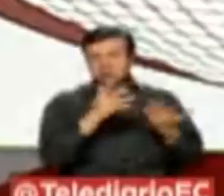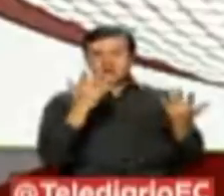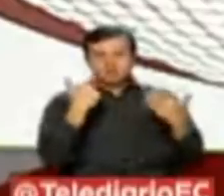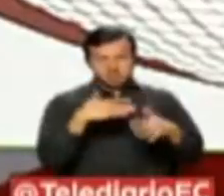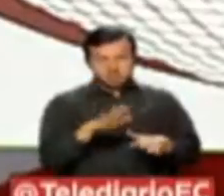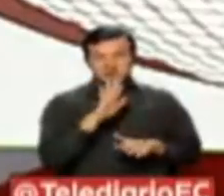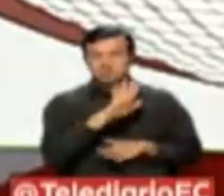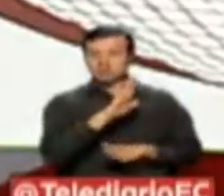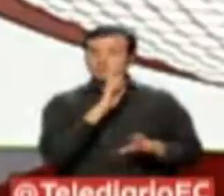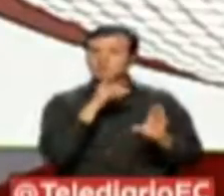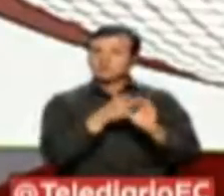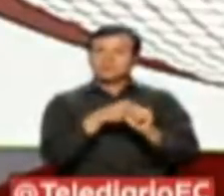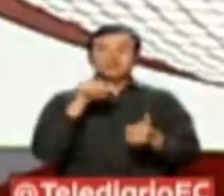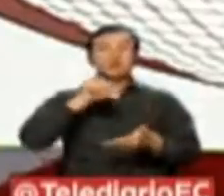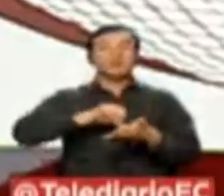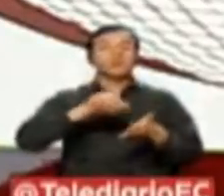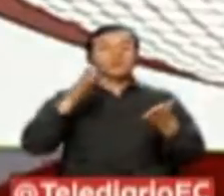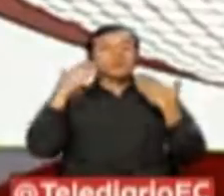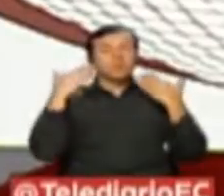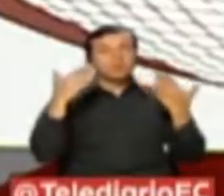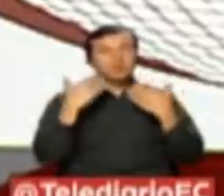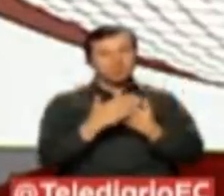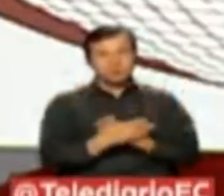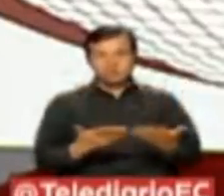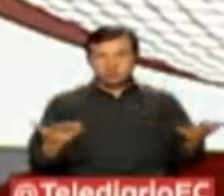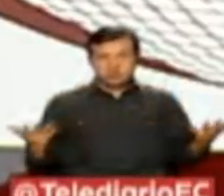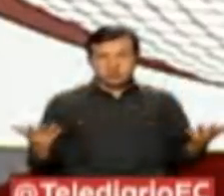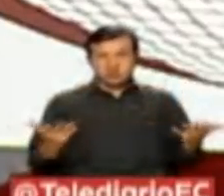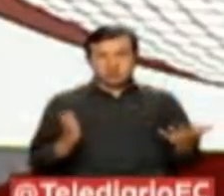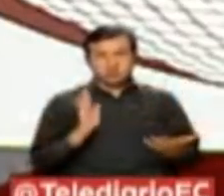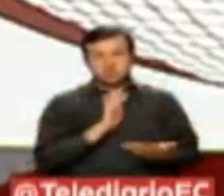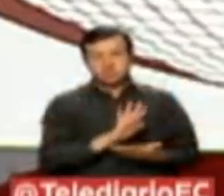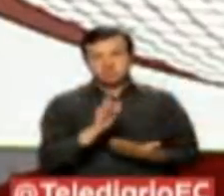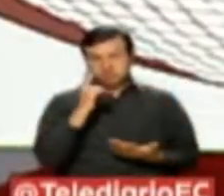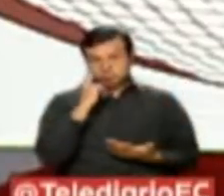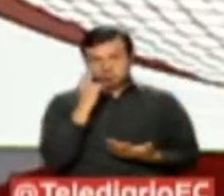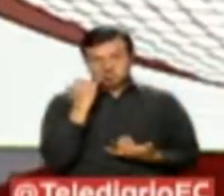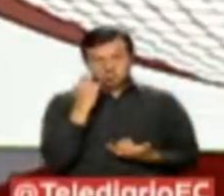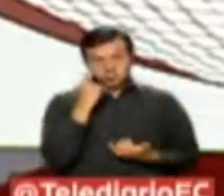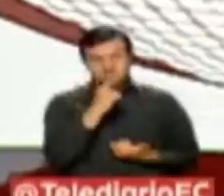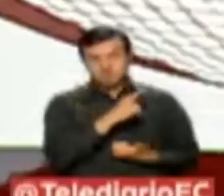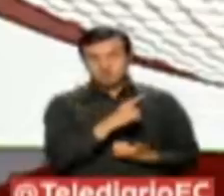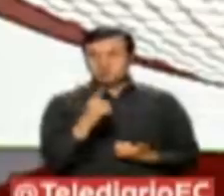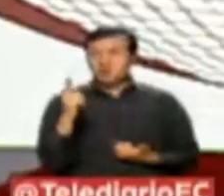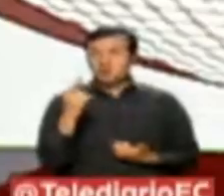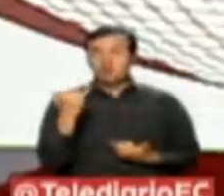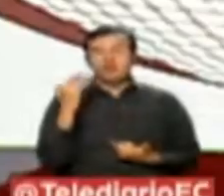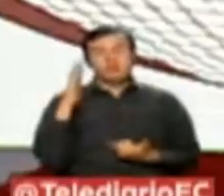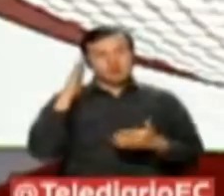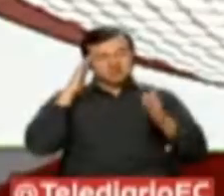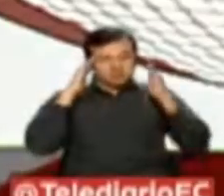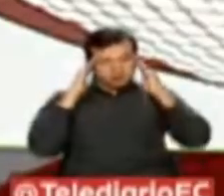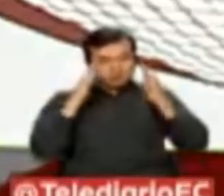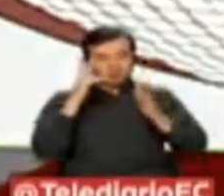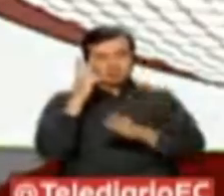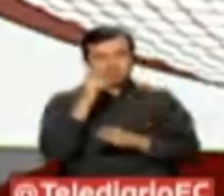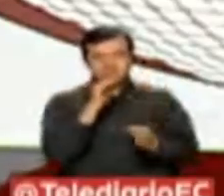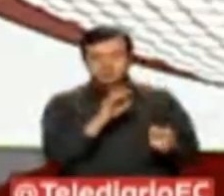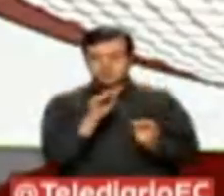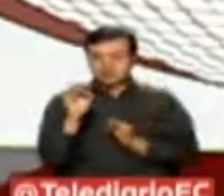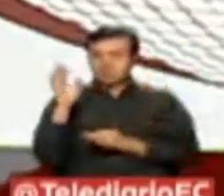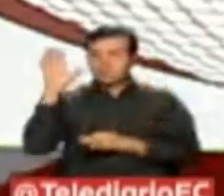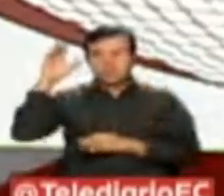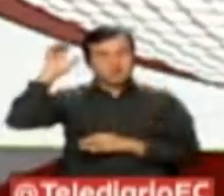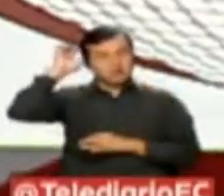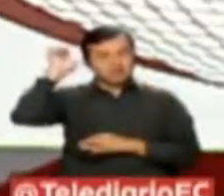tenido también presencia fuerte en la ciudad de guayaquil entonces de algún modo lo que vemos por ahora es que el escenario está muy concentrado en estas dos figuras